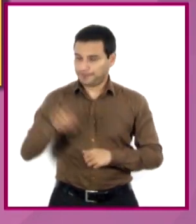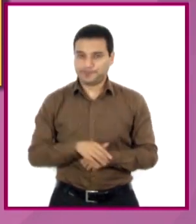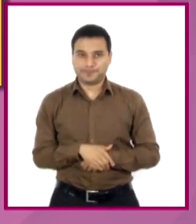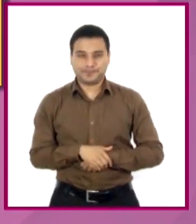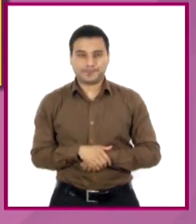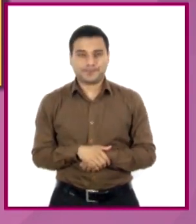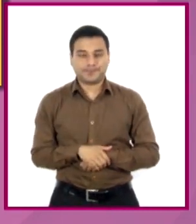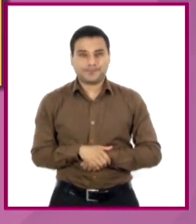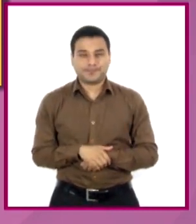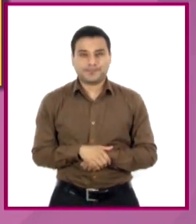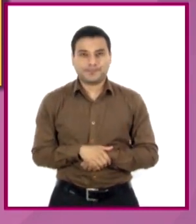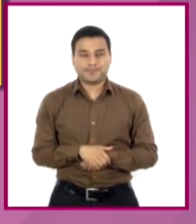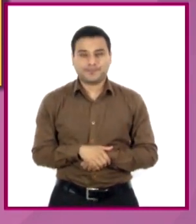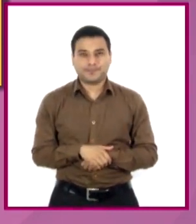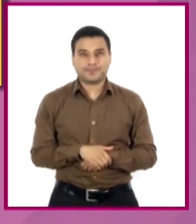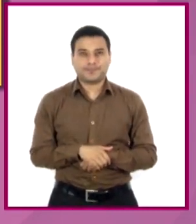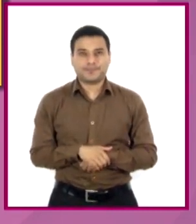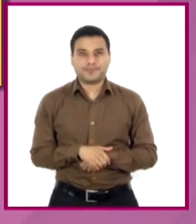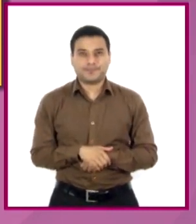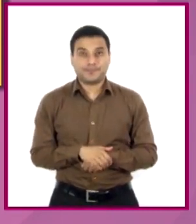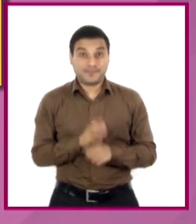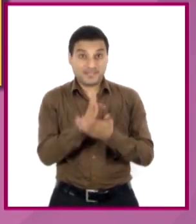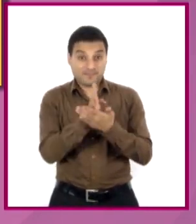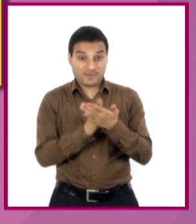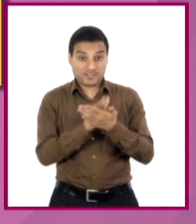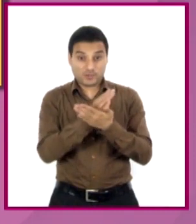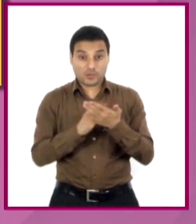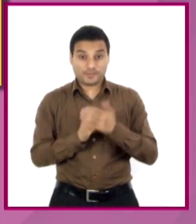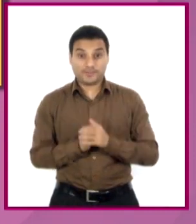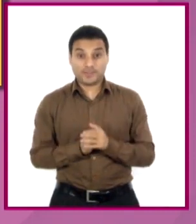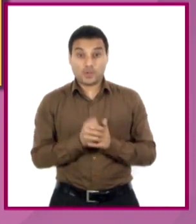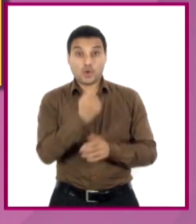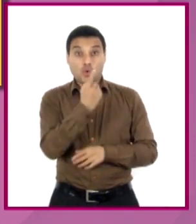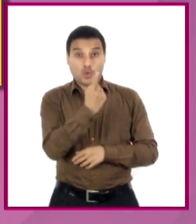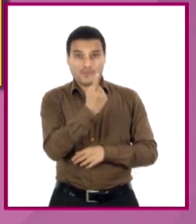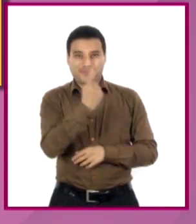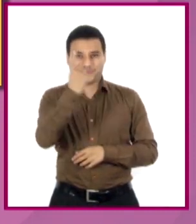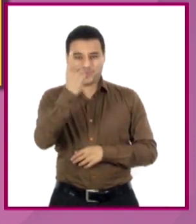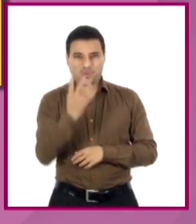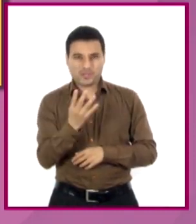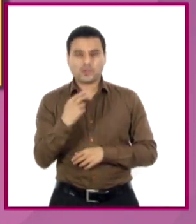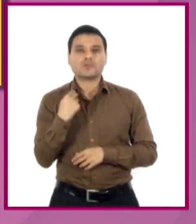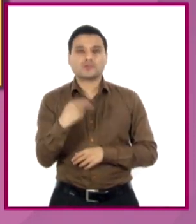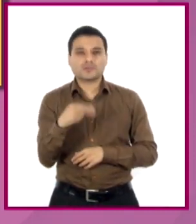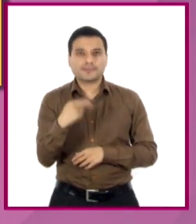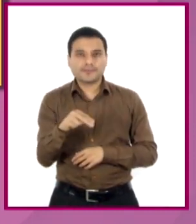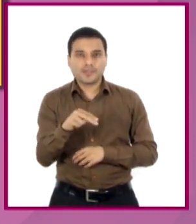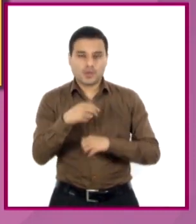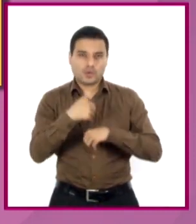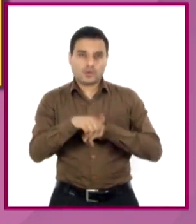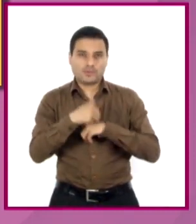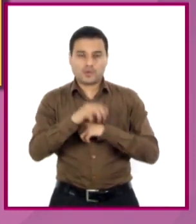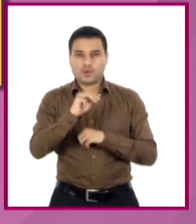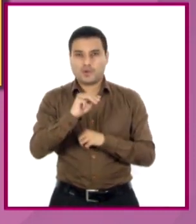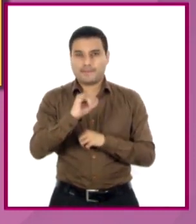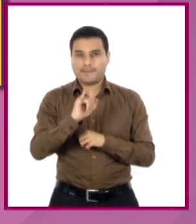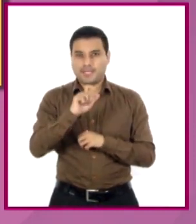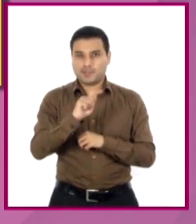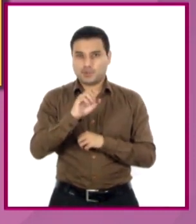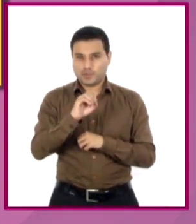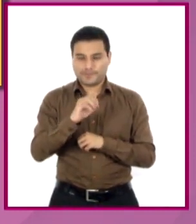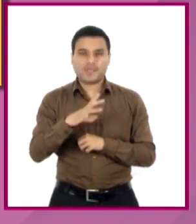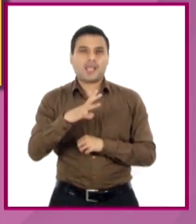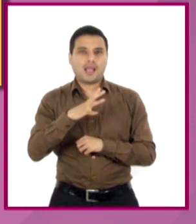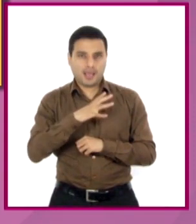imagen. La fracción 1/1/4 recibe el nombre de número mixto por incluir